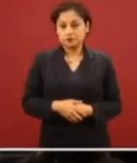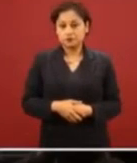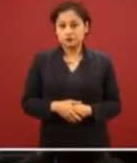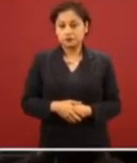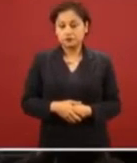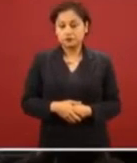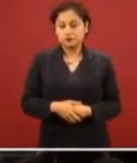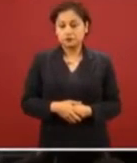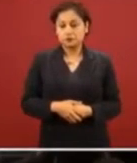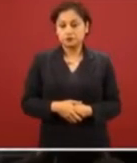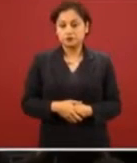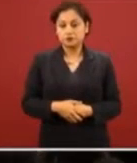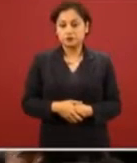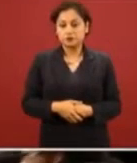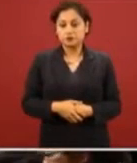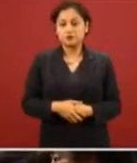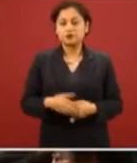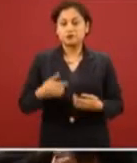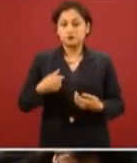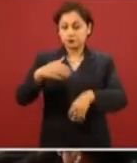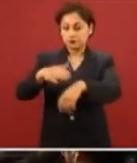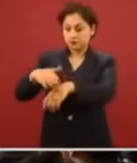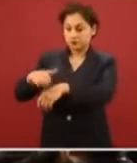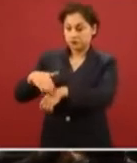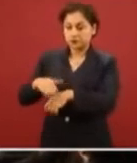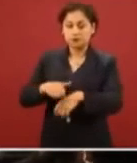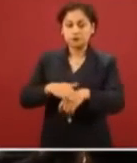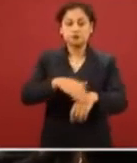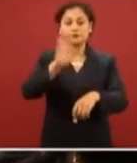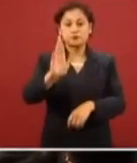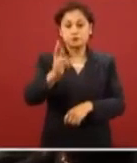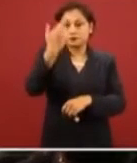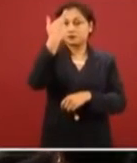porque a veces hay que andar refrescando la memoria,